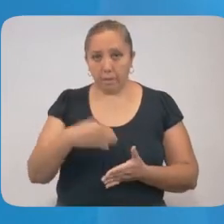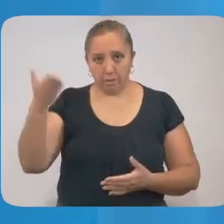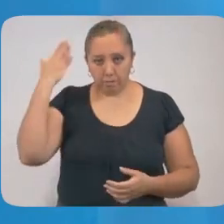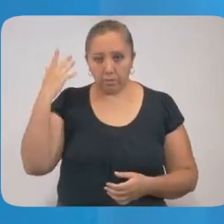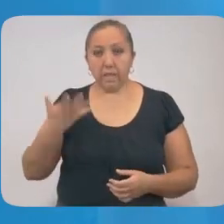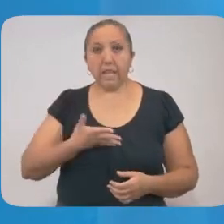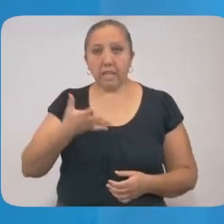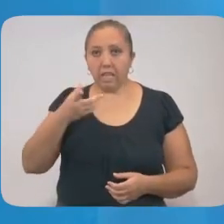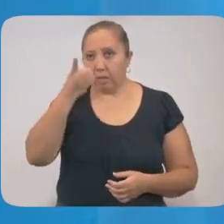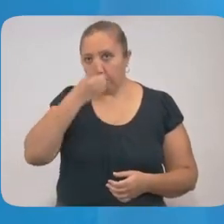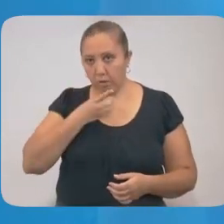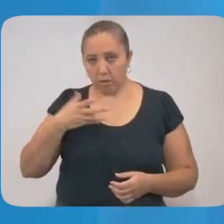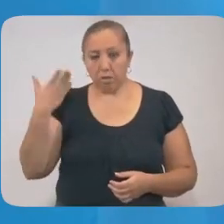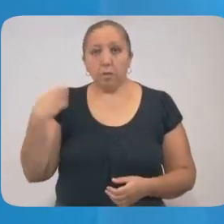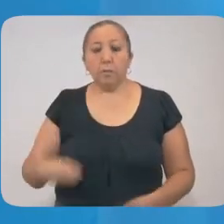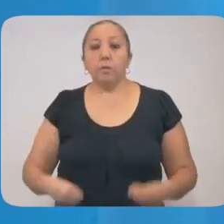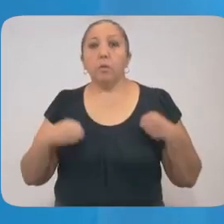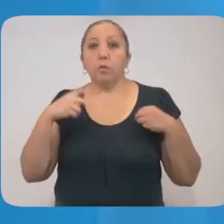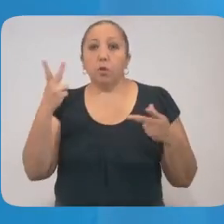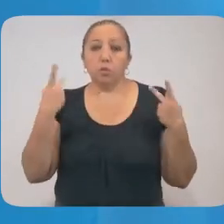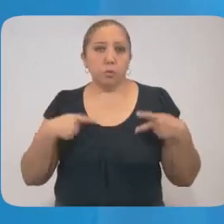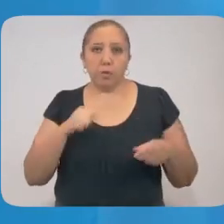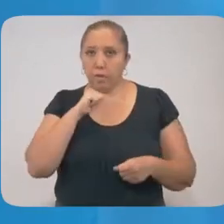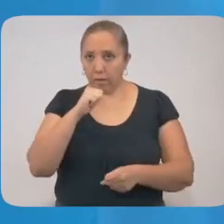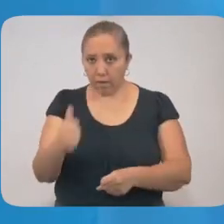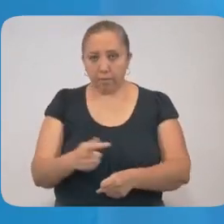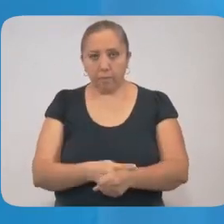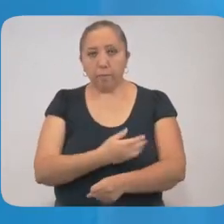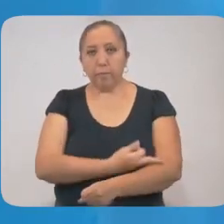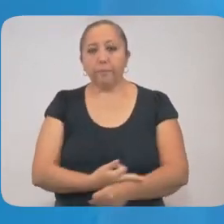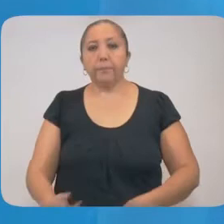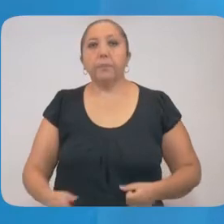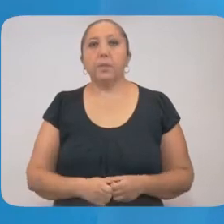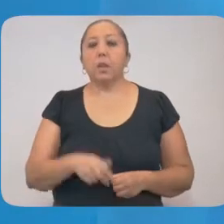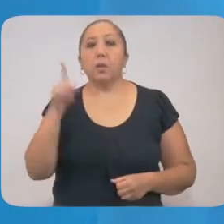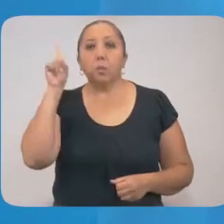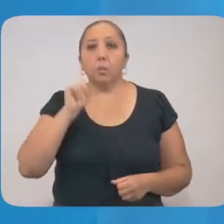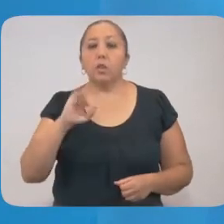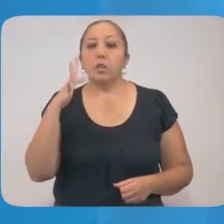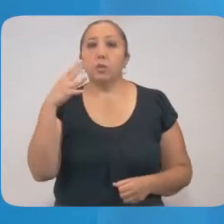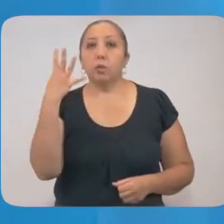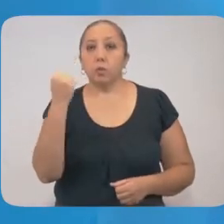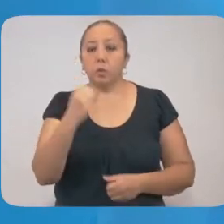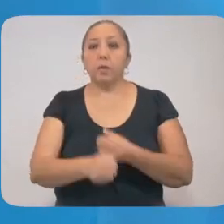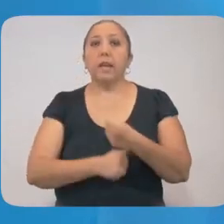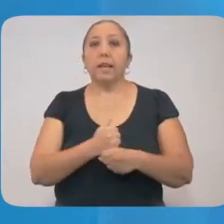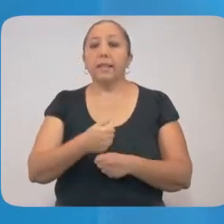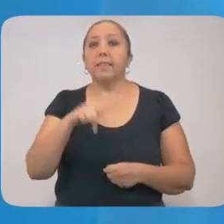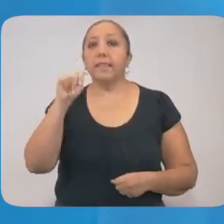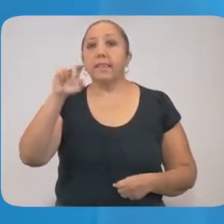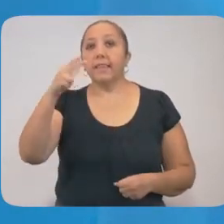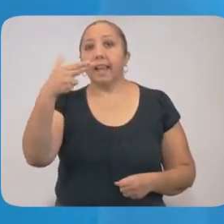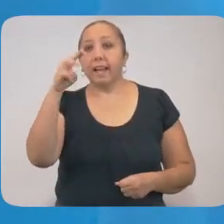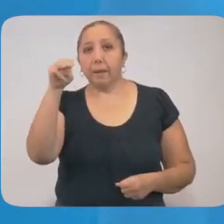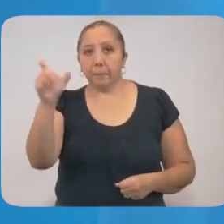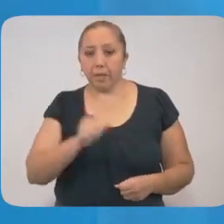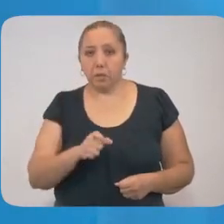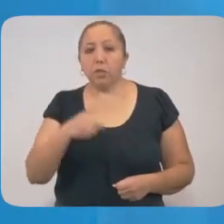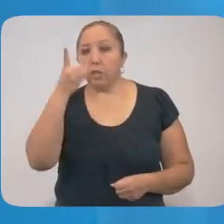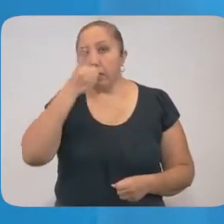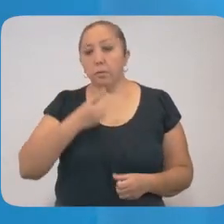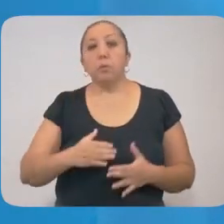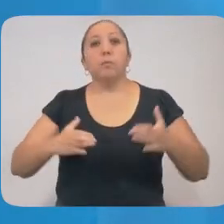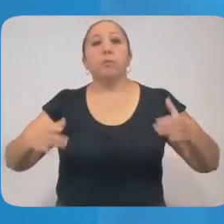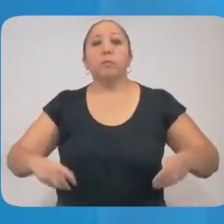diabetes. Convivía con dos contactos, hasta el momento asintomáticos. Mujer de 59 años, de Tamec, con diabetes y